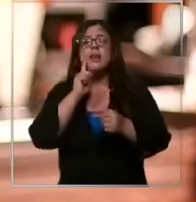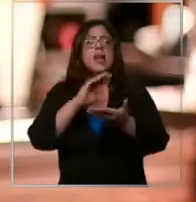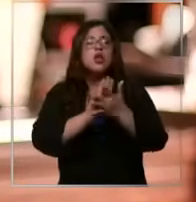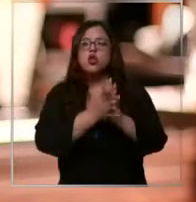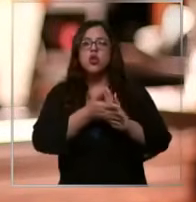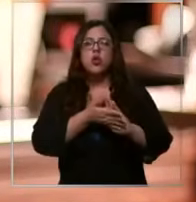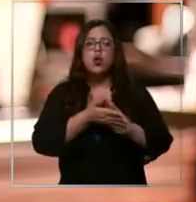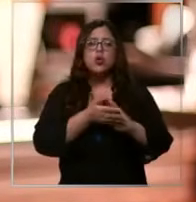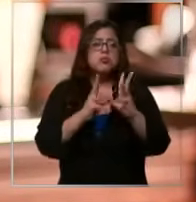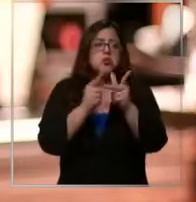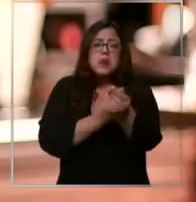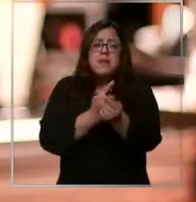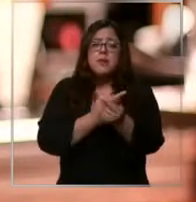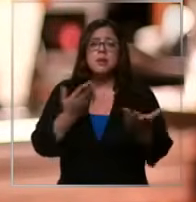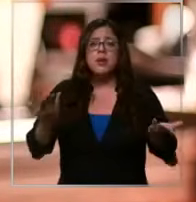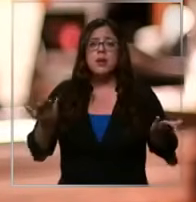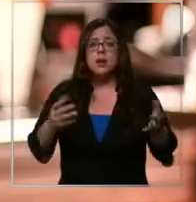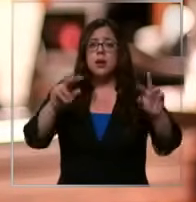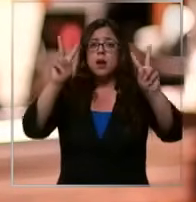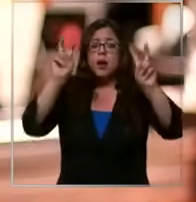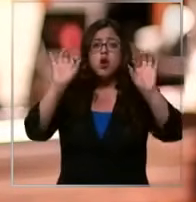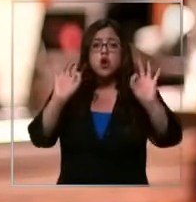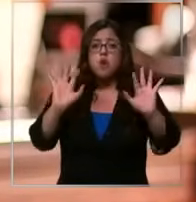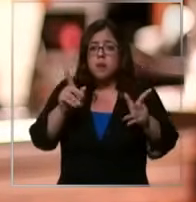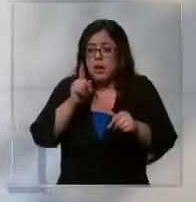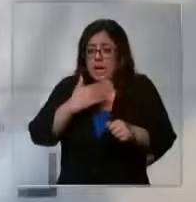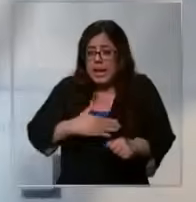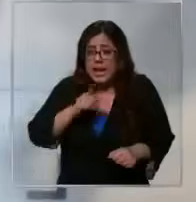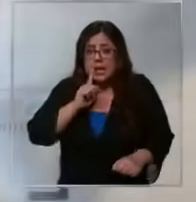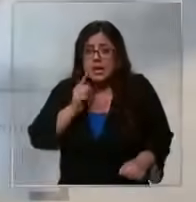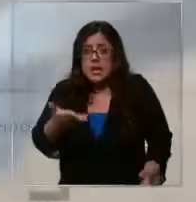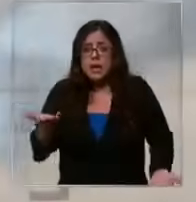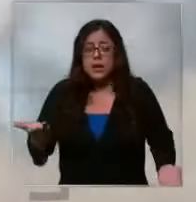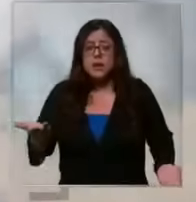niño de una familia normal quiere que tenga.